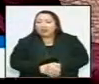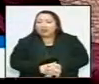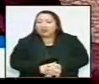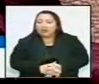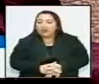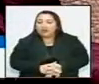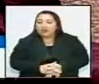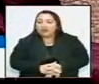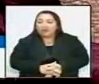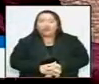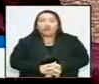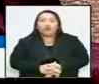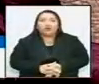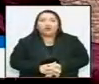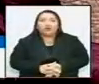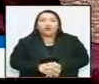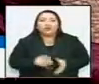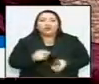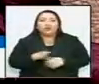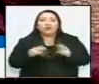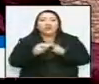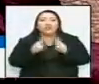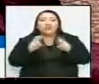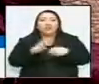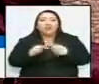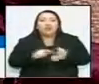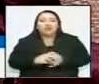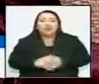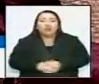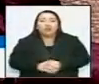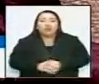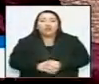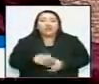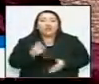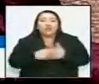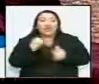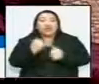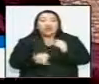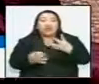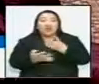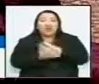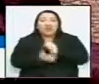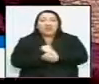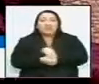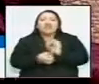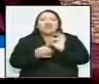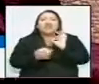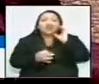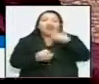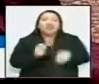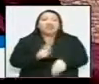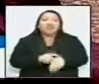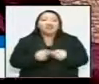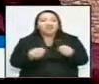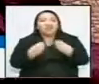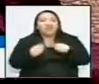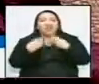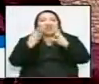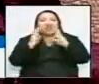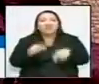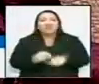Esto generará un proceso seguramente penal y responsables que van a terminar en la cárcel. Creo que el tiempo me dio la